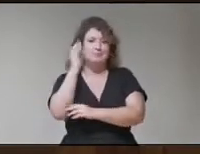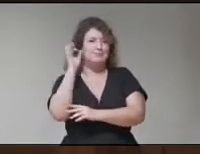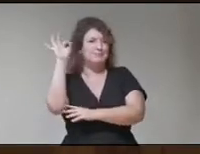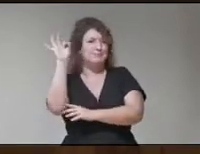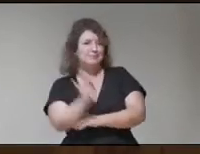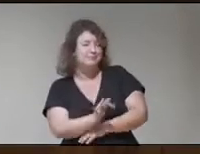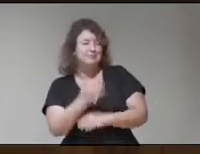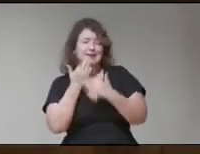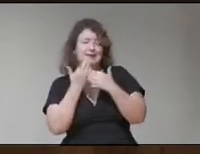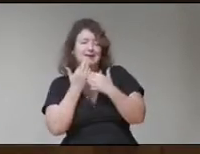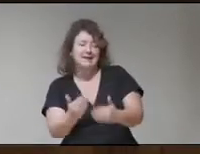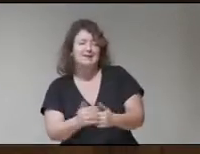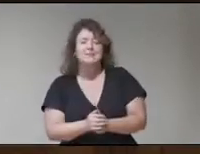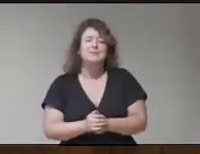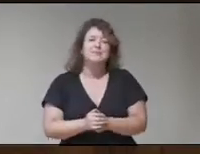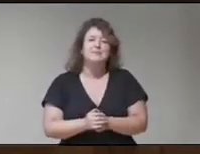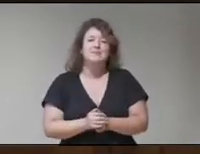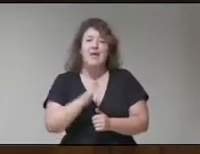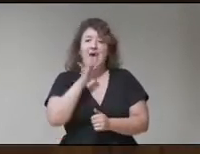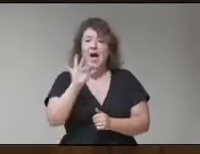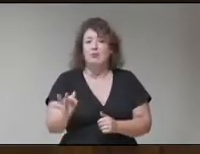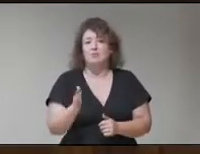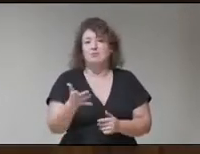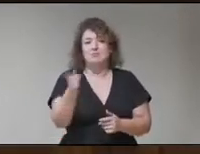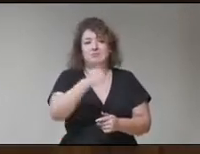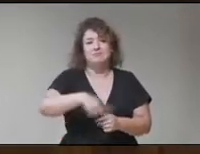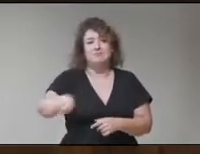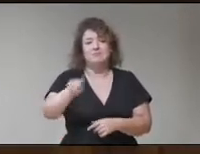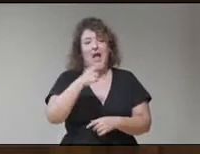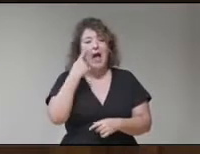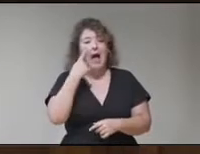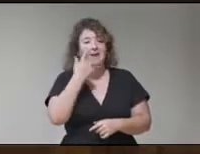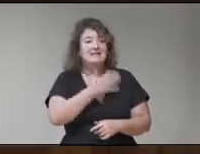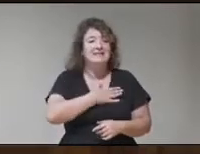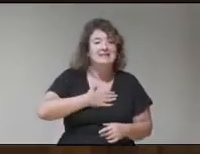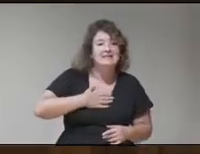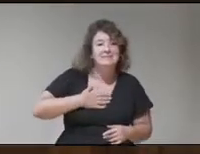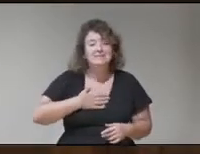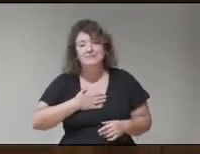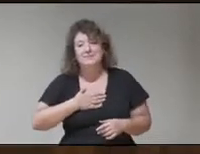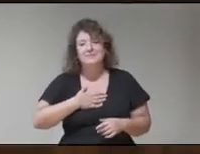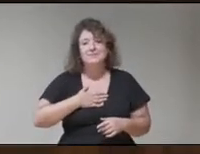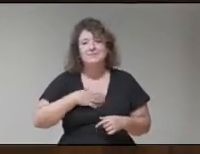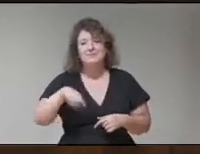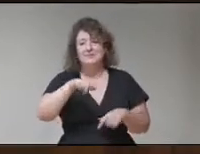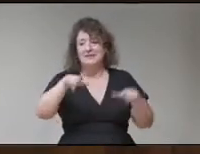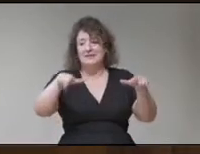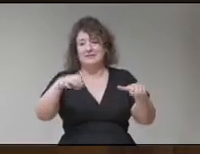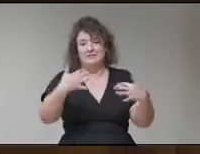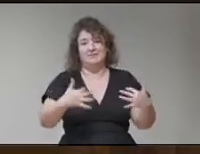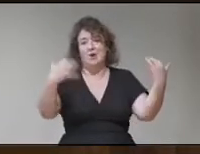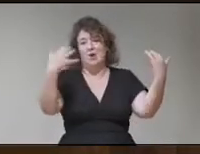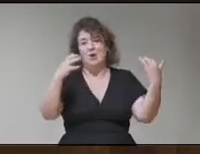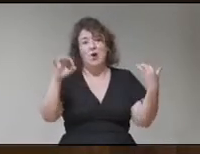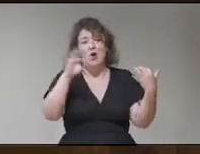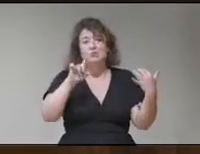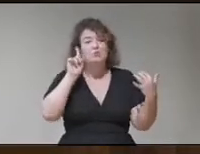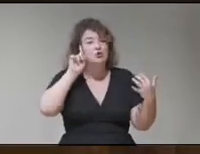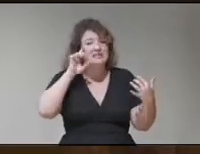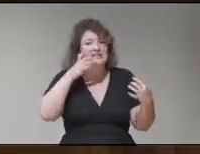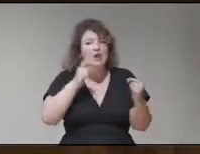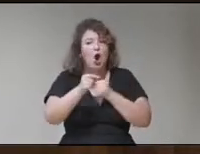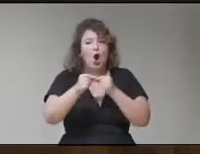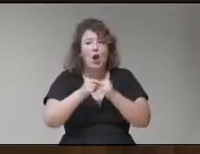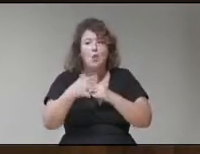por tu charla. Y ahora pasamos a ver si alguien en la sala, o no sé si se